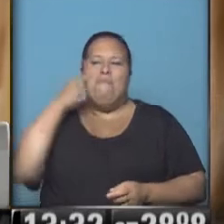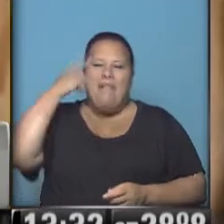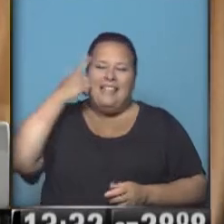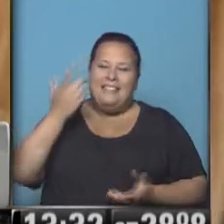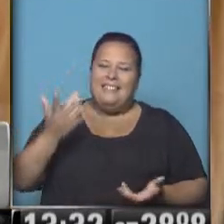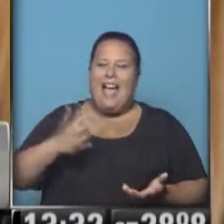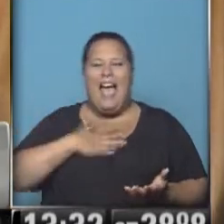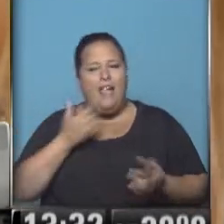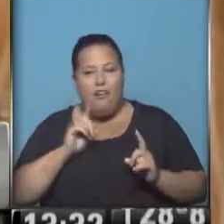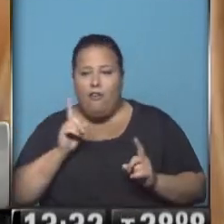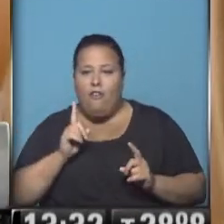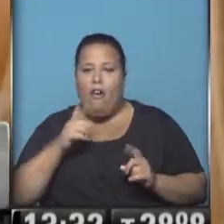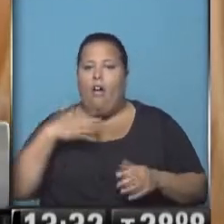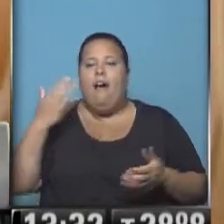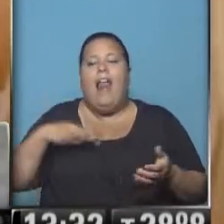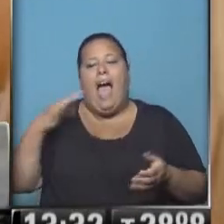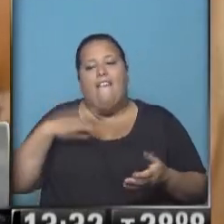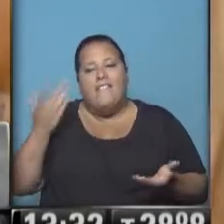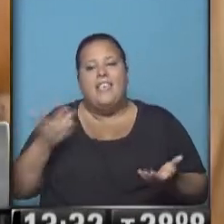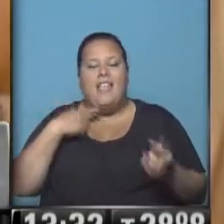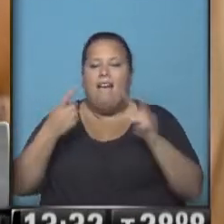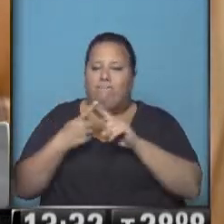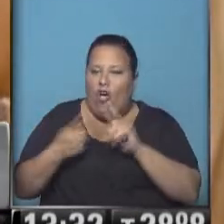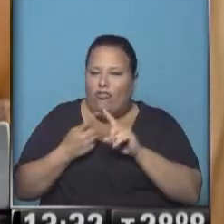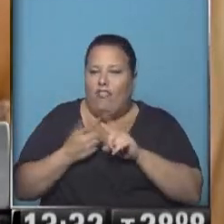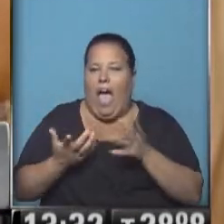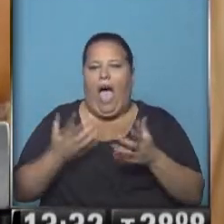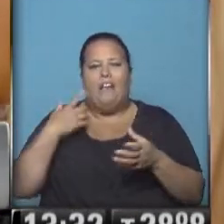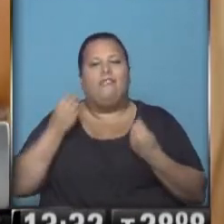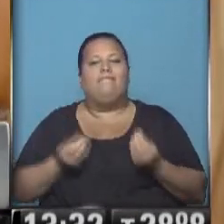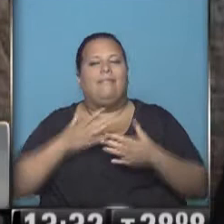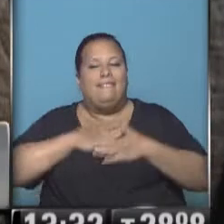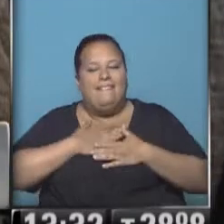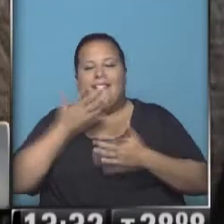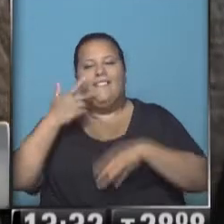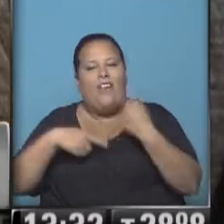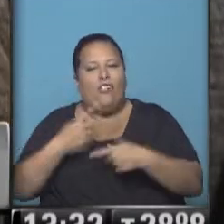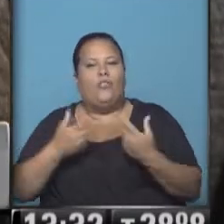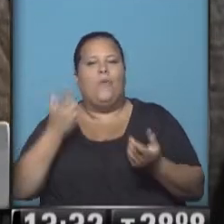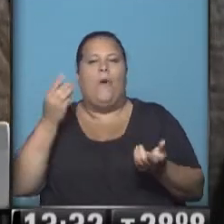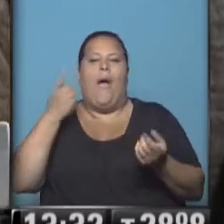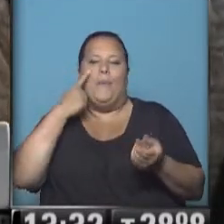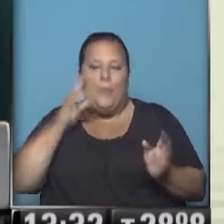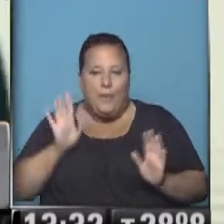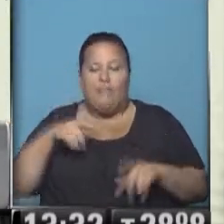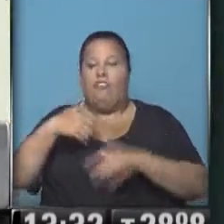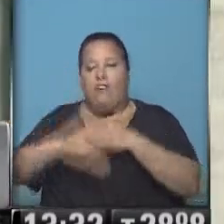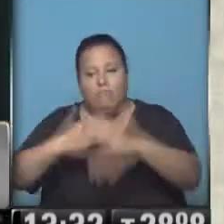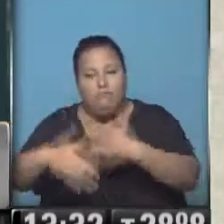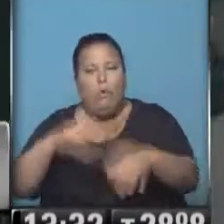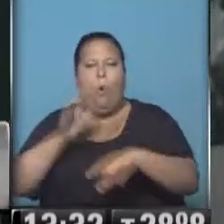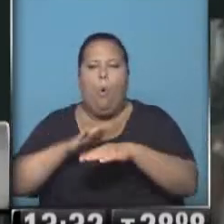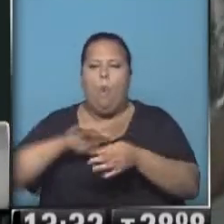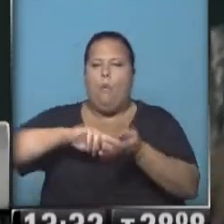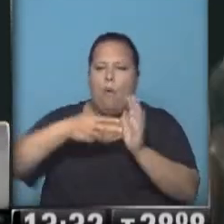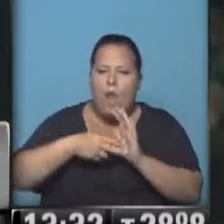pensar así, no, se engancha con la vida, con la conexión más profunda de querer seguir respirando un día más. Y a partir de allí, bueno, toda la culpa, el